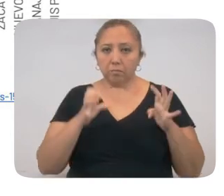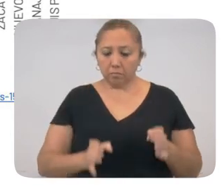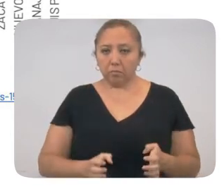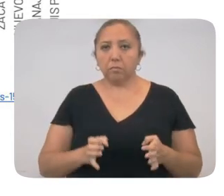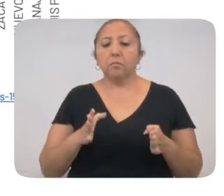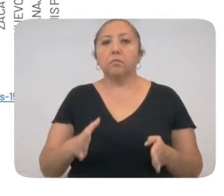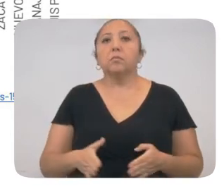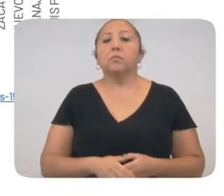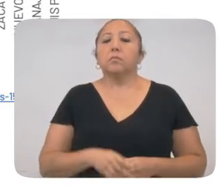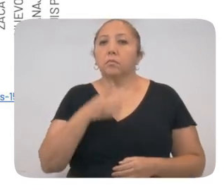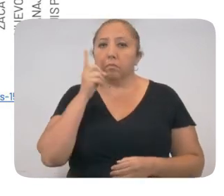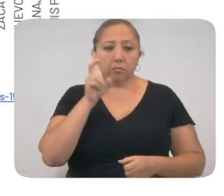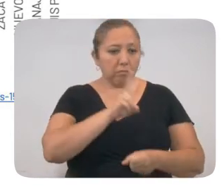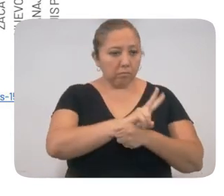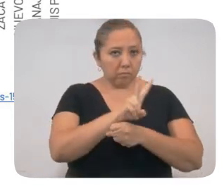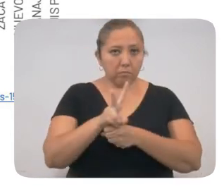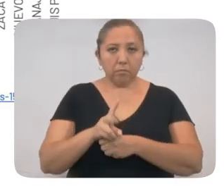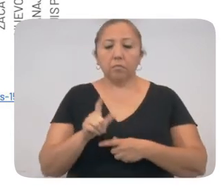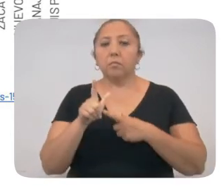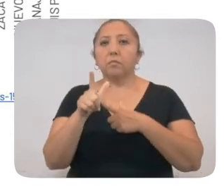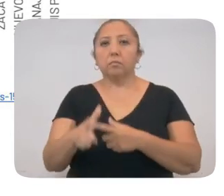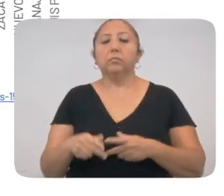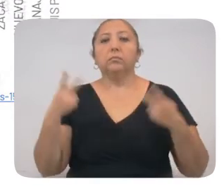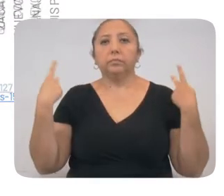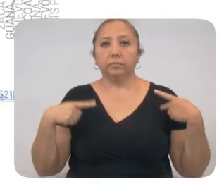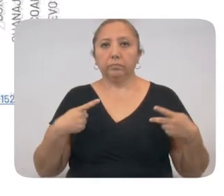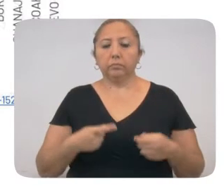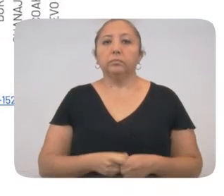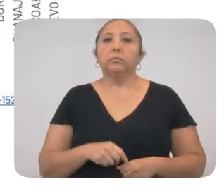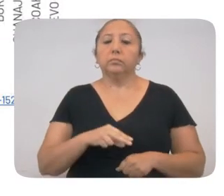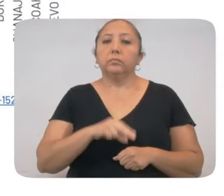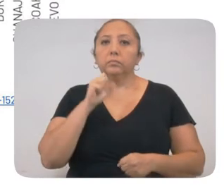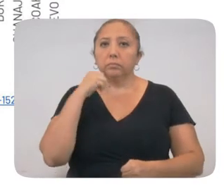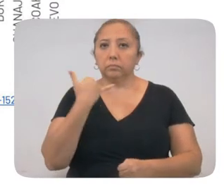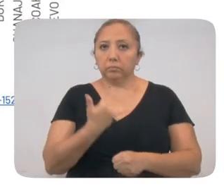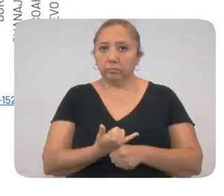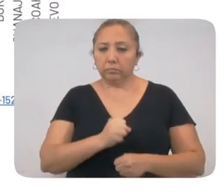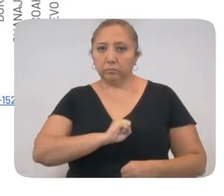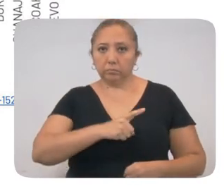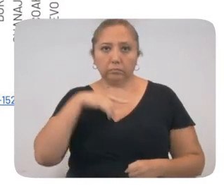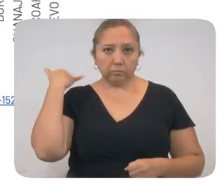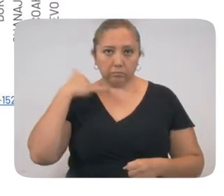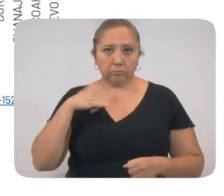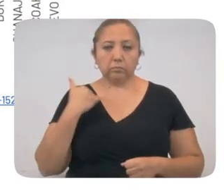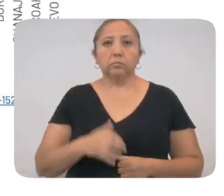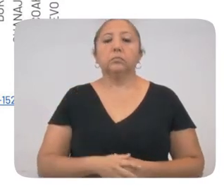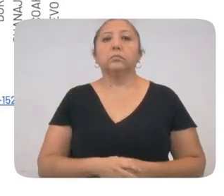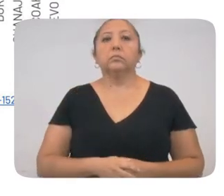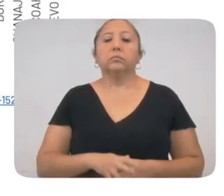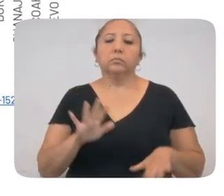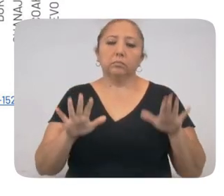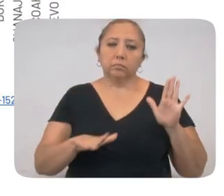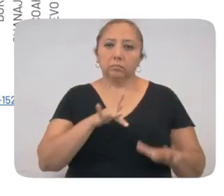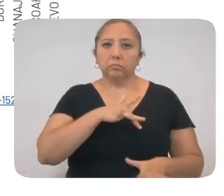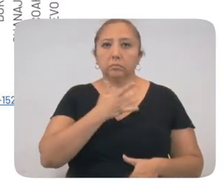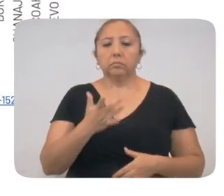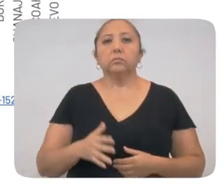aislados y monitoreados constantemente por personal médico de la Secretaría de Salud de Yucatán. Presentan síntomas